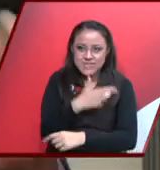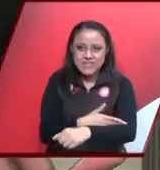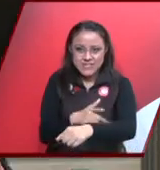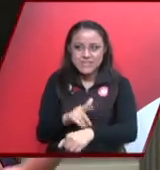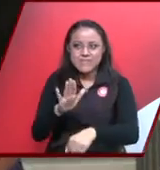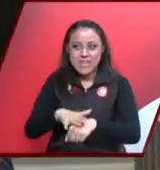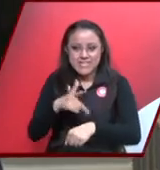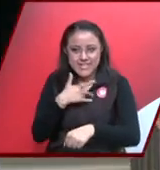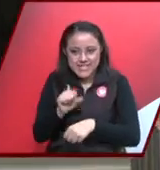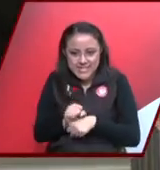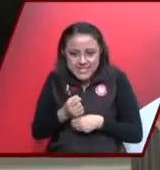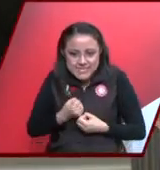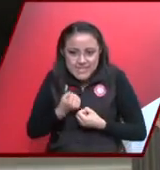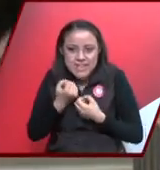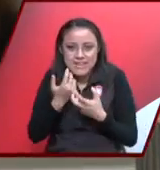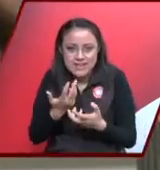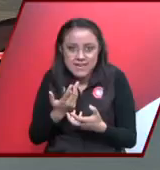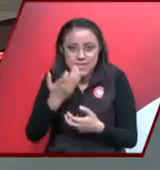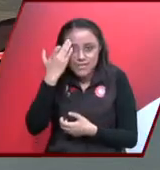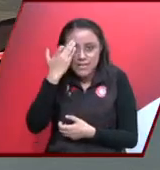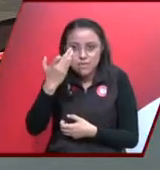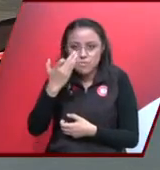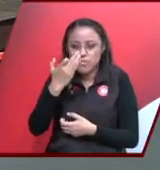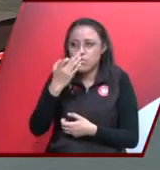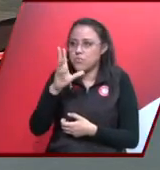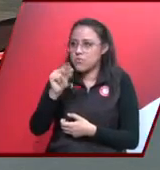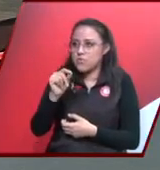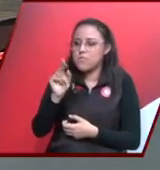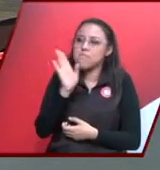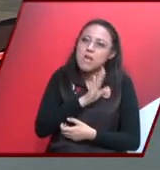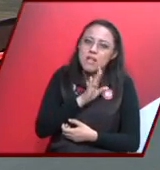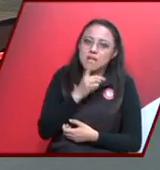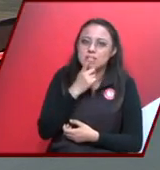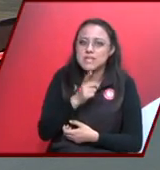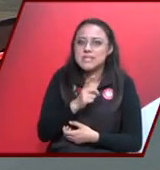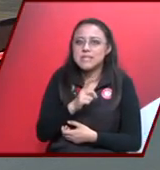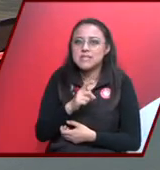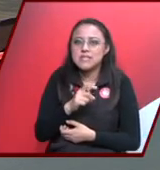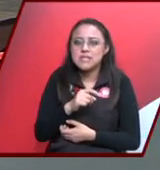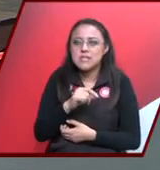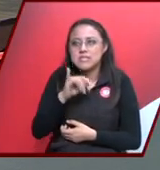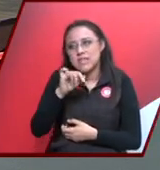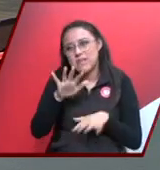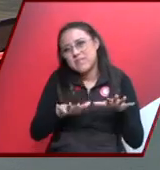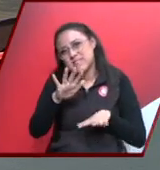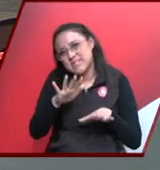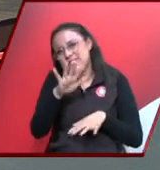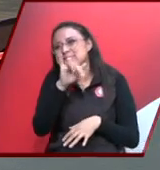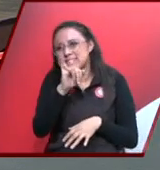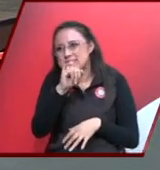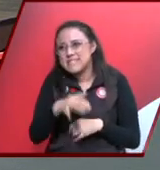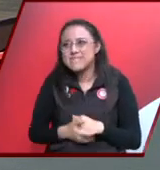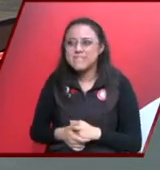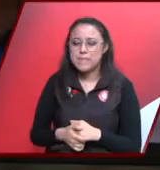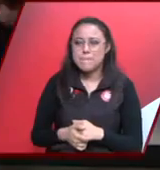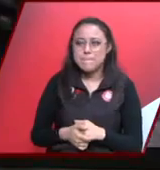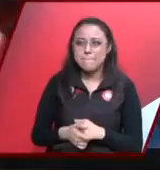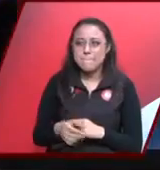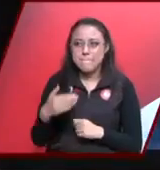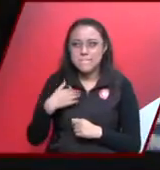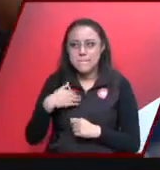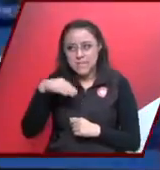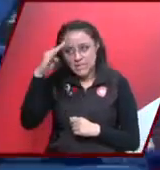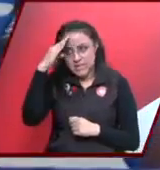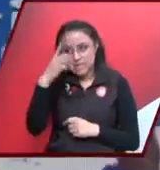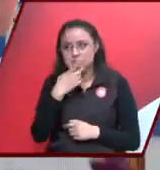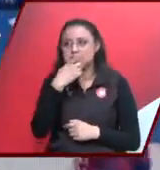más sincero que antes. O sea, tuviste tiempo de insinceridad. Pero bien, vas. Sí, ¿tú no? No. Como las pienso, las digo.